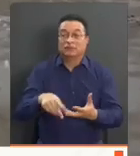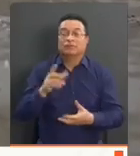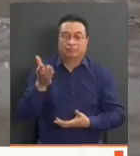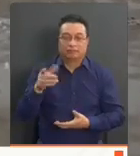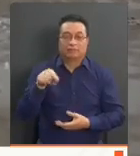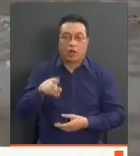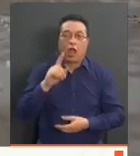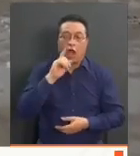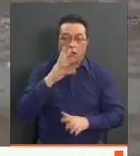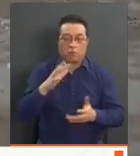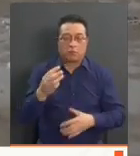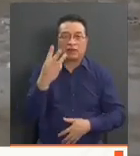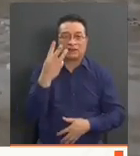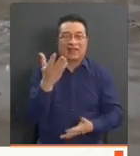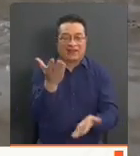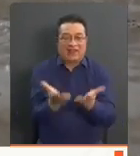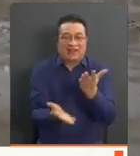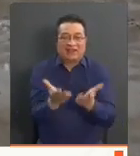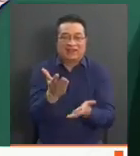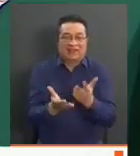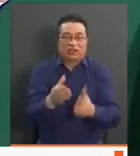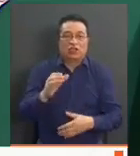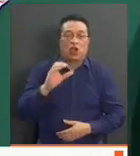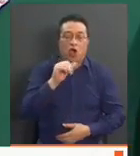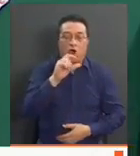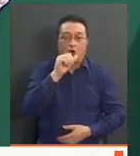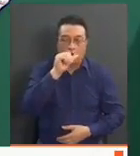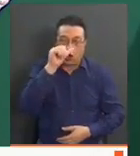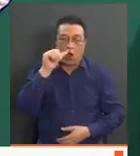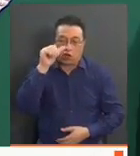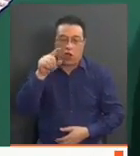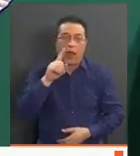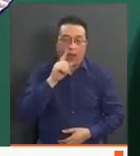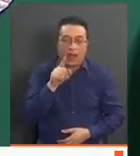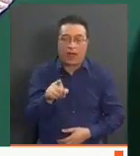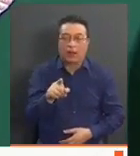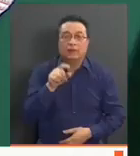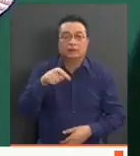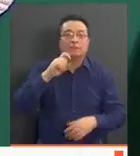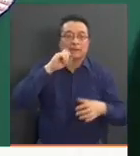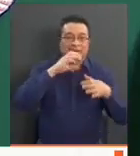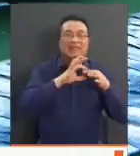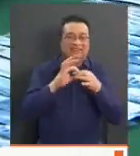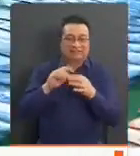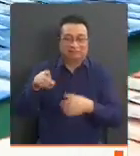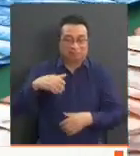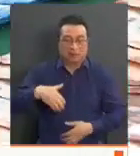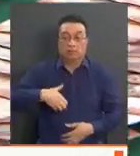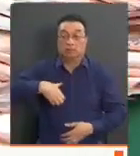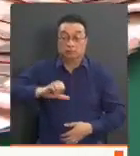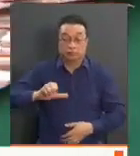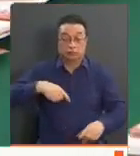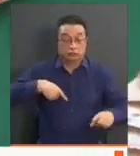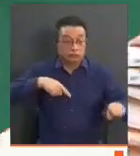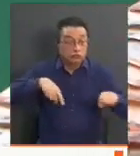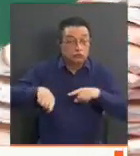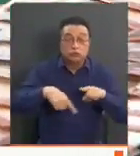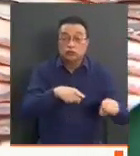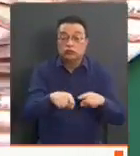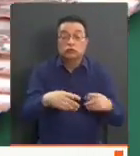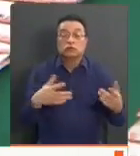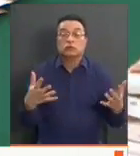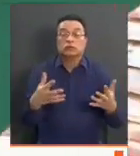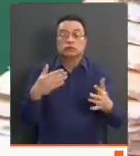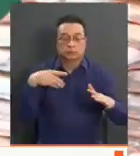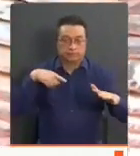contenía al menos 3 kilogramos de clorhidrato de cocaína. Eso significó que la PDI, dentro de sus indagaciones, realizara un